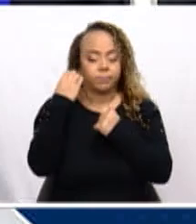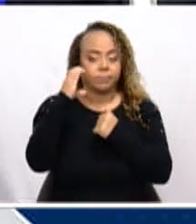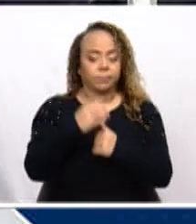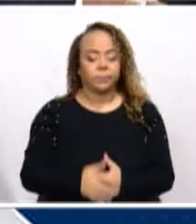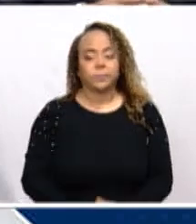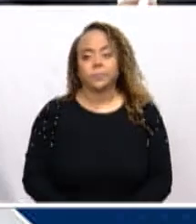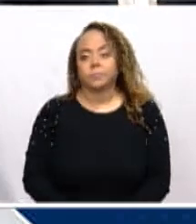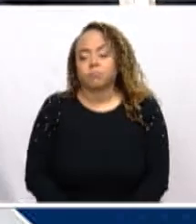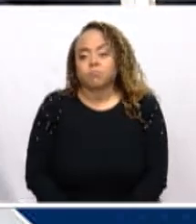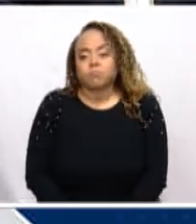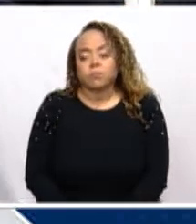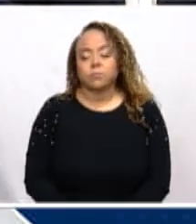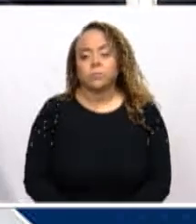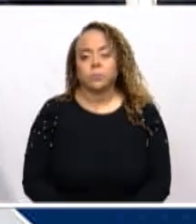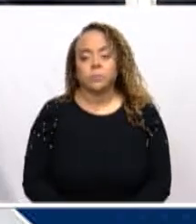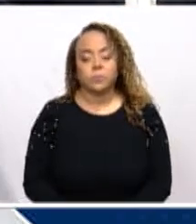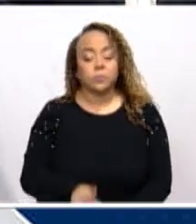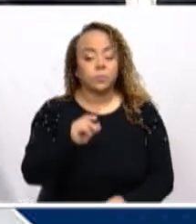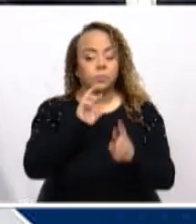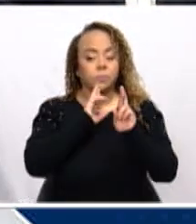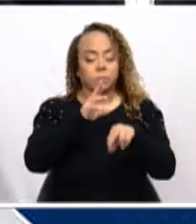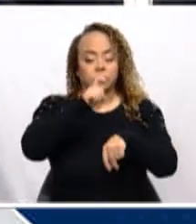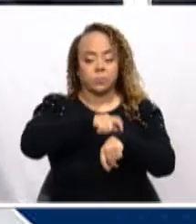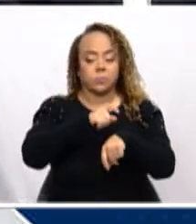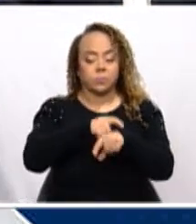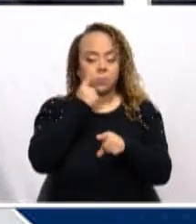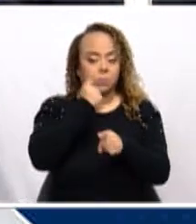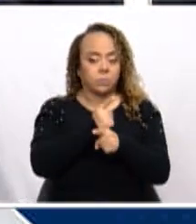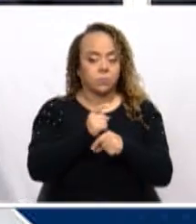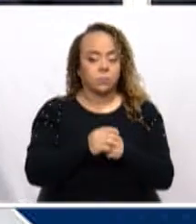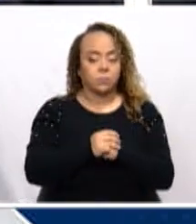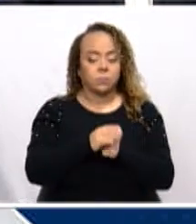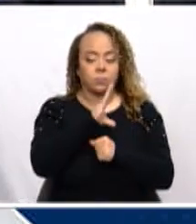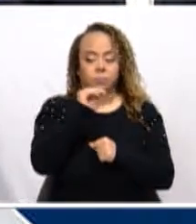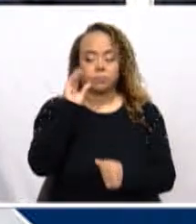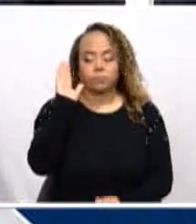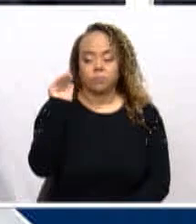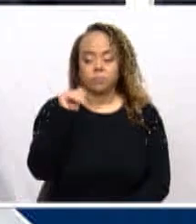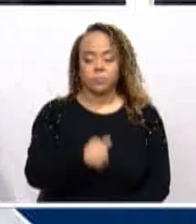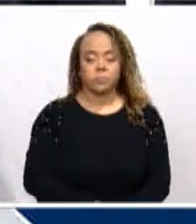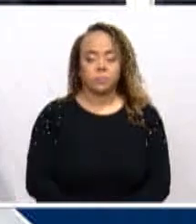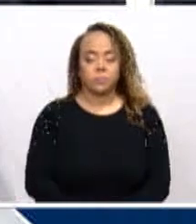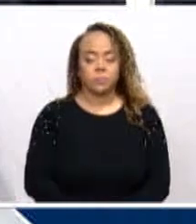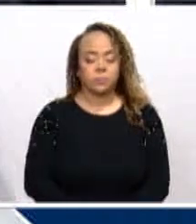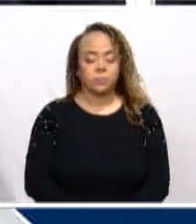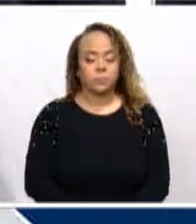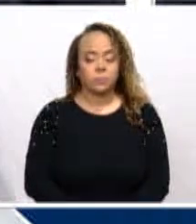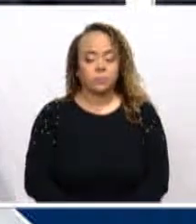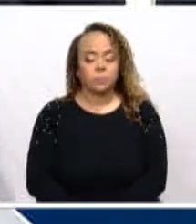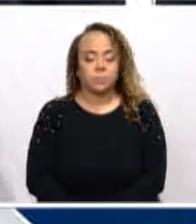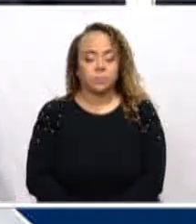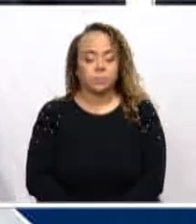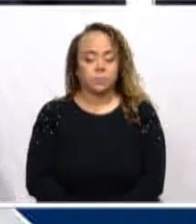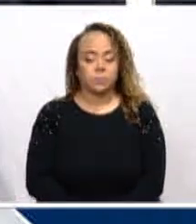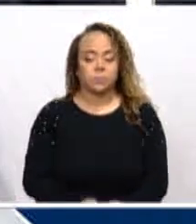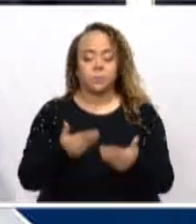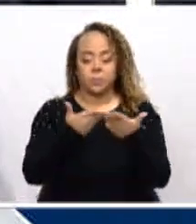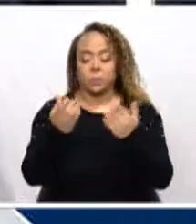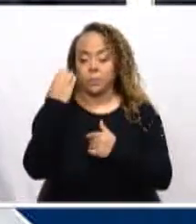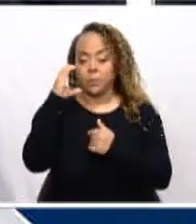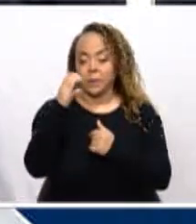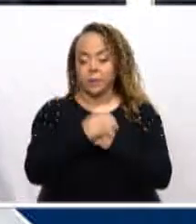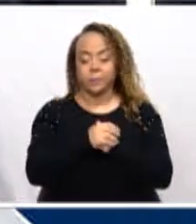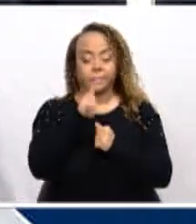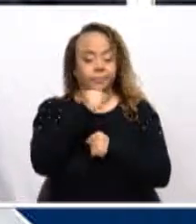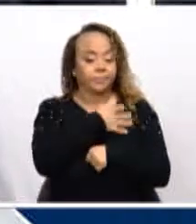cartaginés el no responder en el tiempo oportuno y chao fuera del torneo cosa que a cartaginés